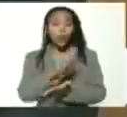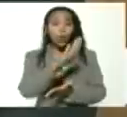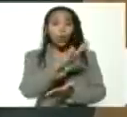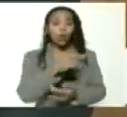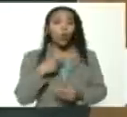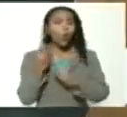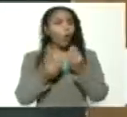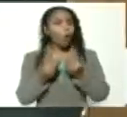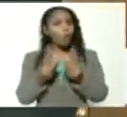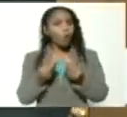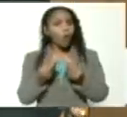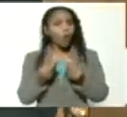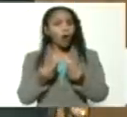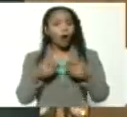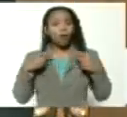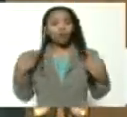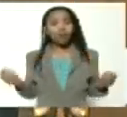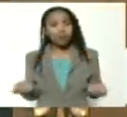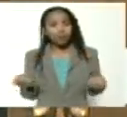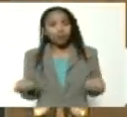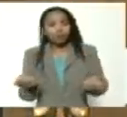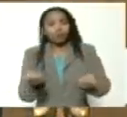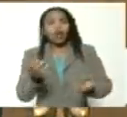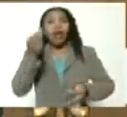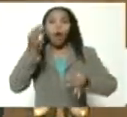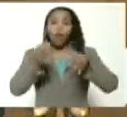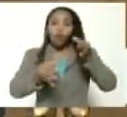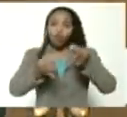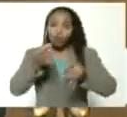es promover la justicia.